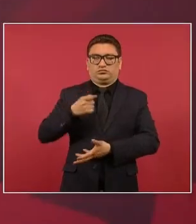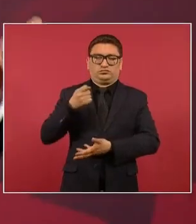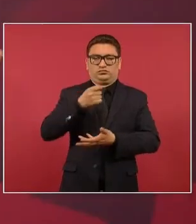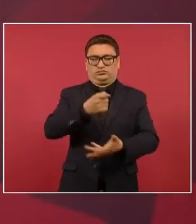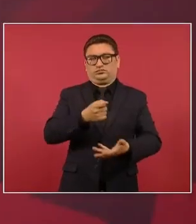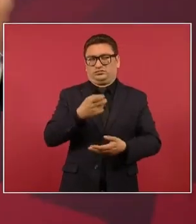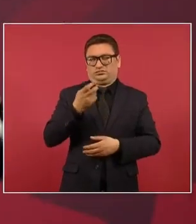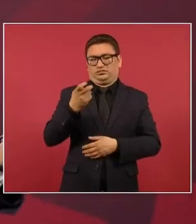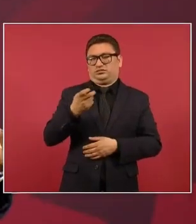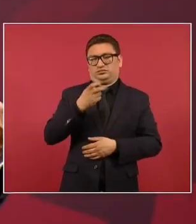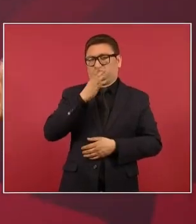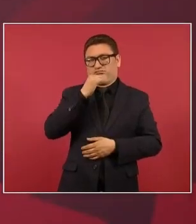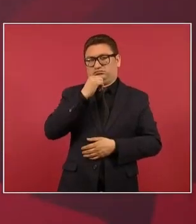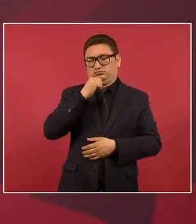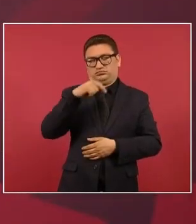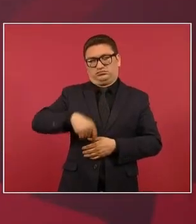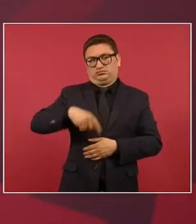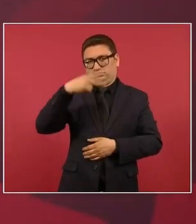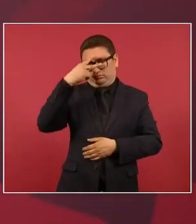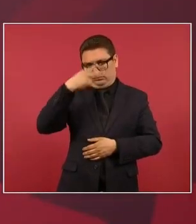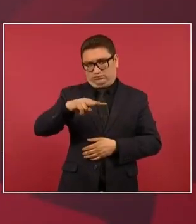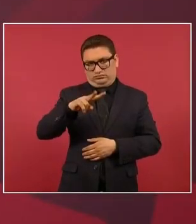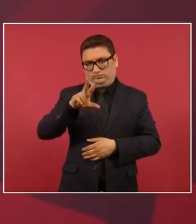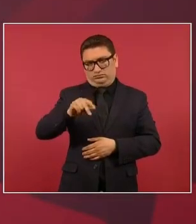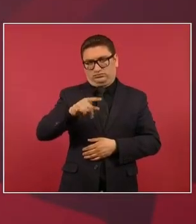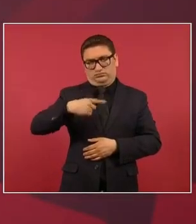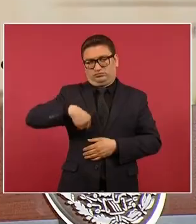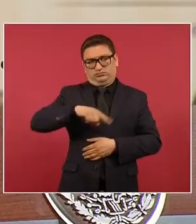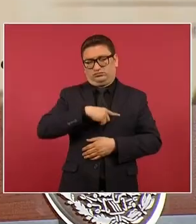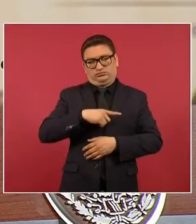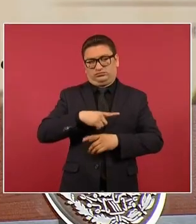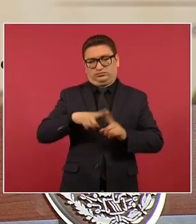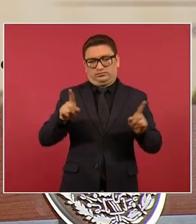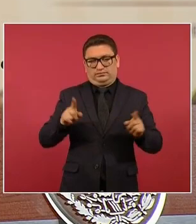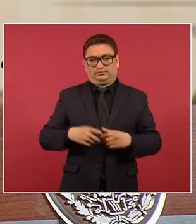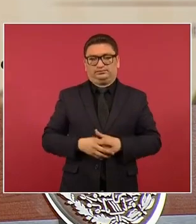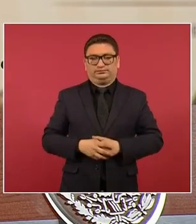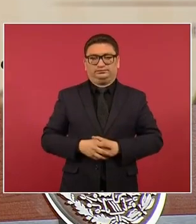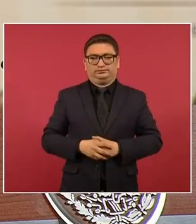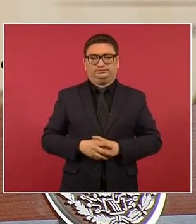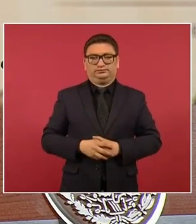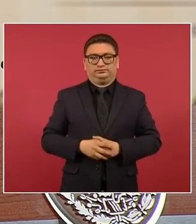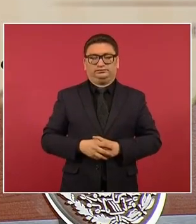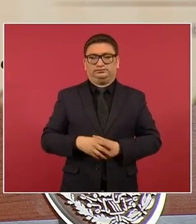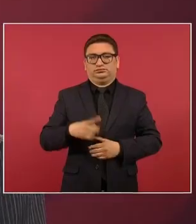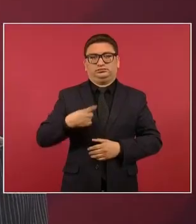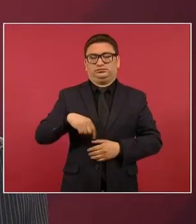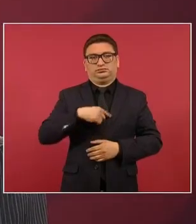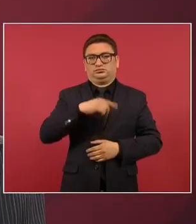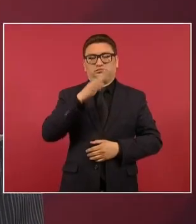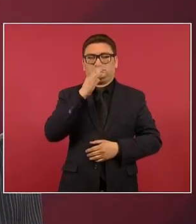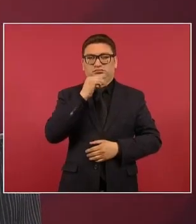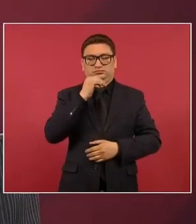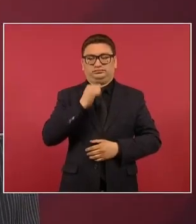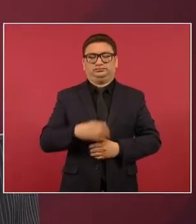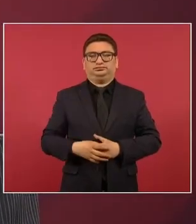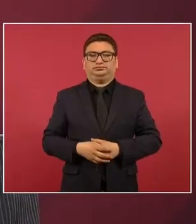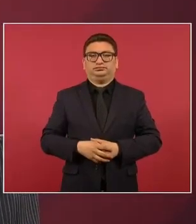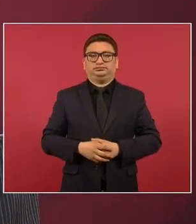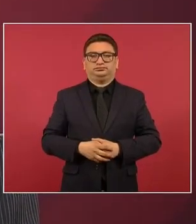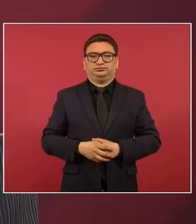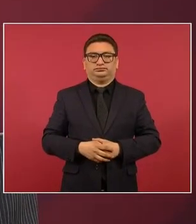Entonces, eso no, nosotros no lo podríamos hacer.